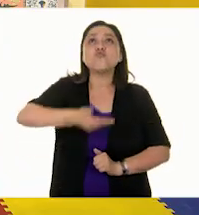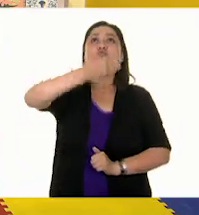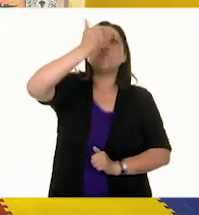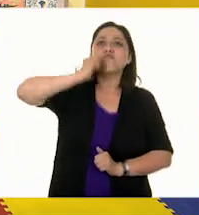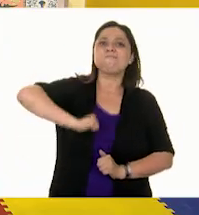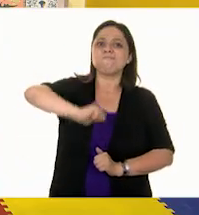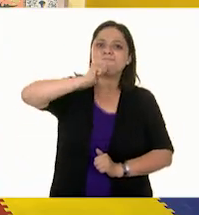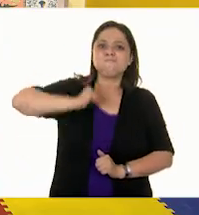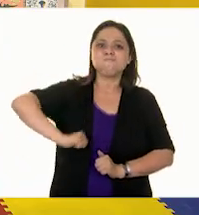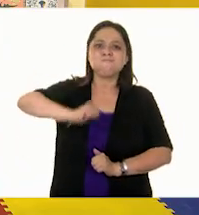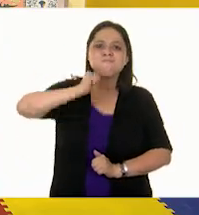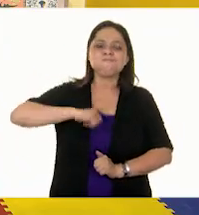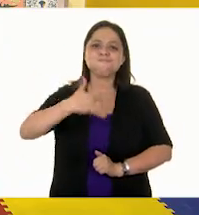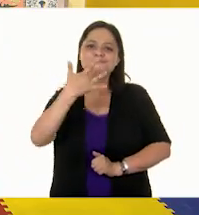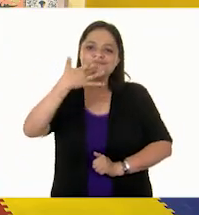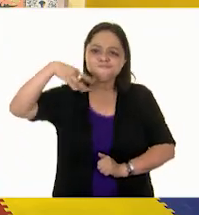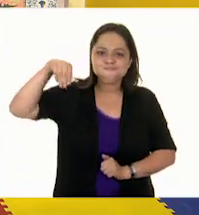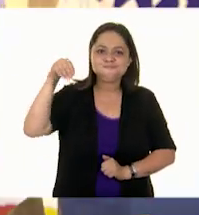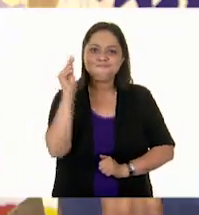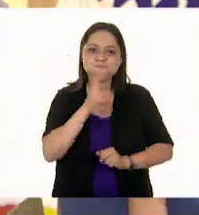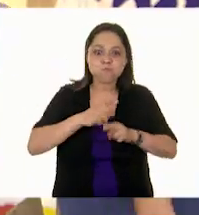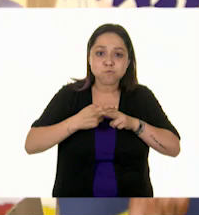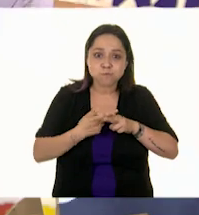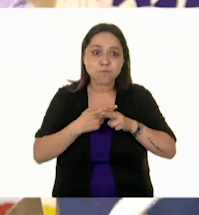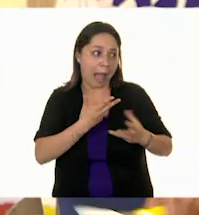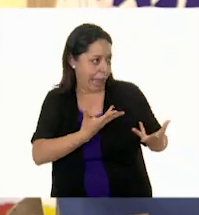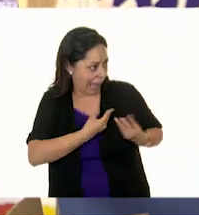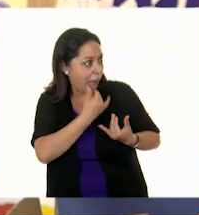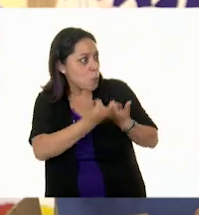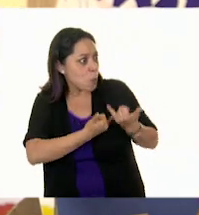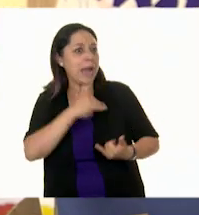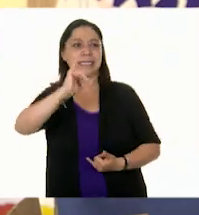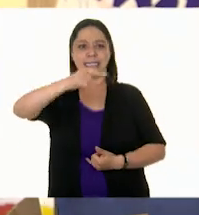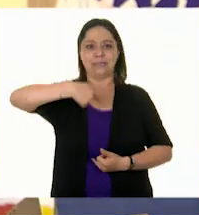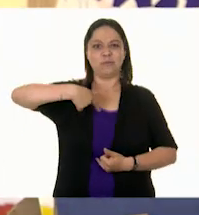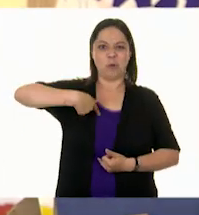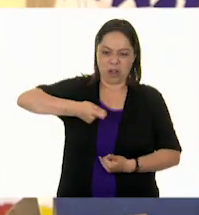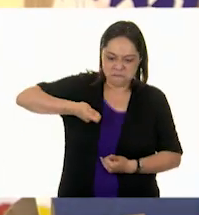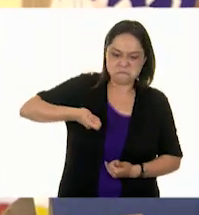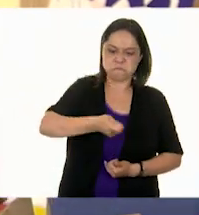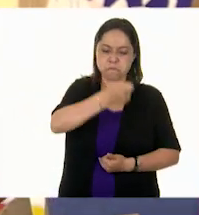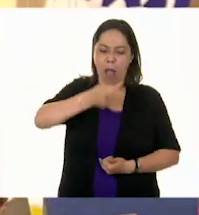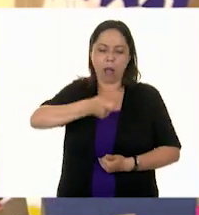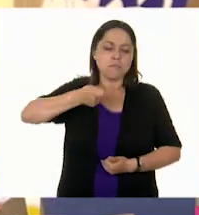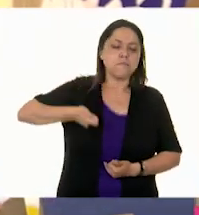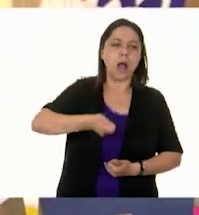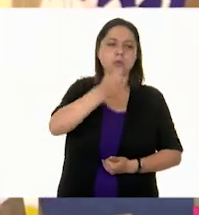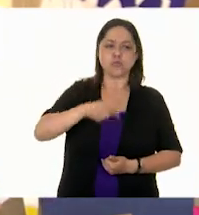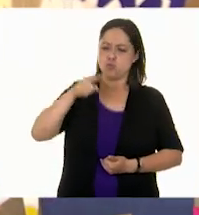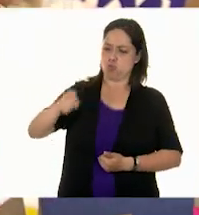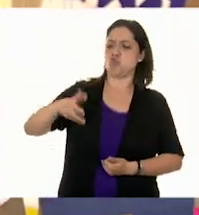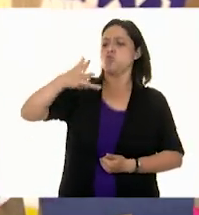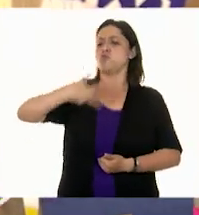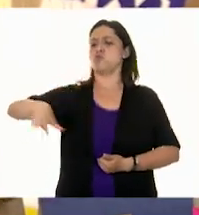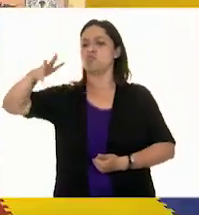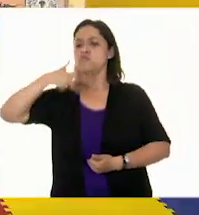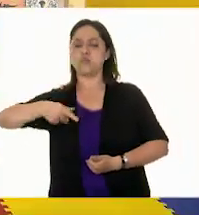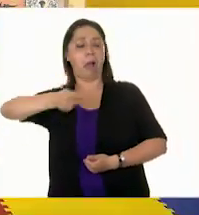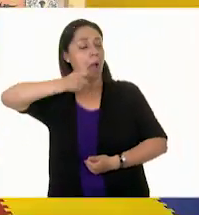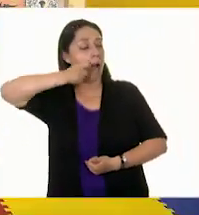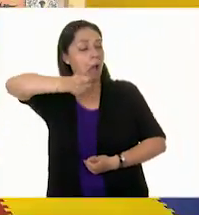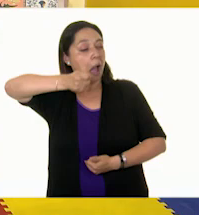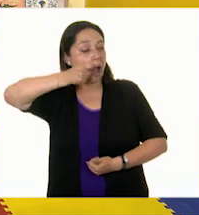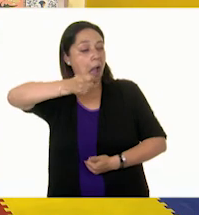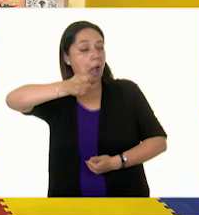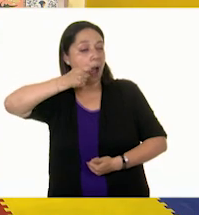jugar, Adriana! Oh, sí, sí. Y yo voy a excavar con esta palita. Y tú puedes buscar huesos con esa lupa. Y